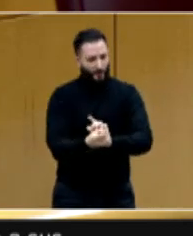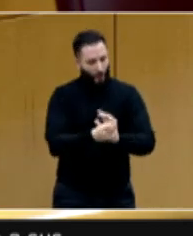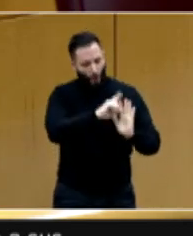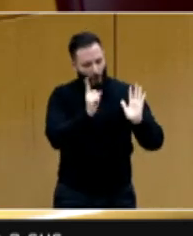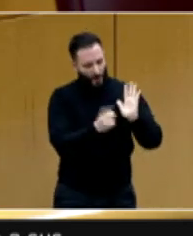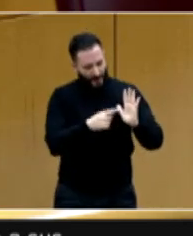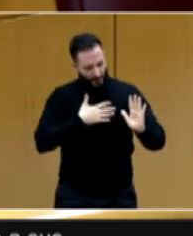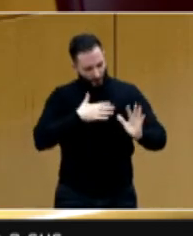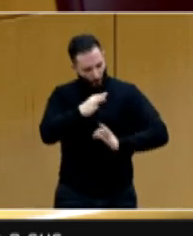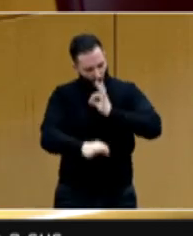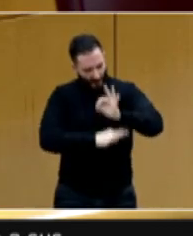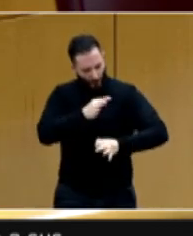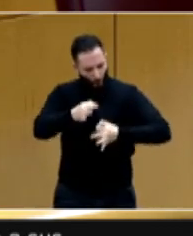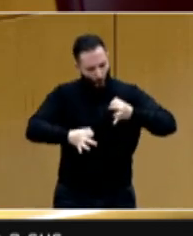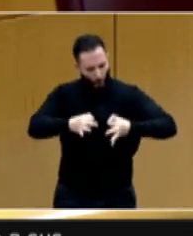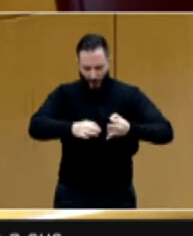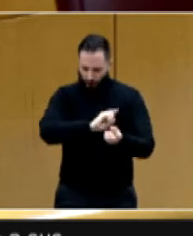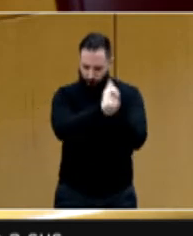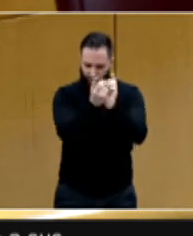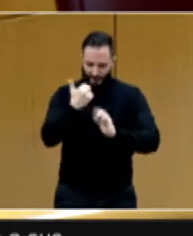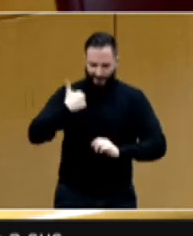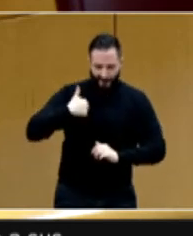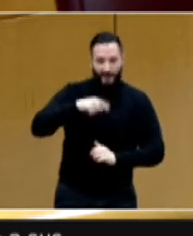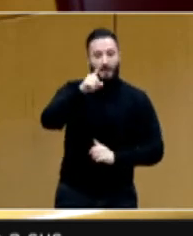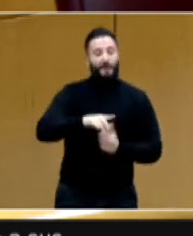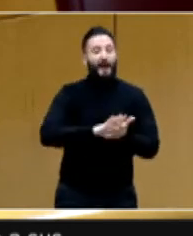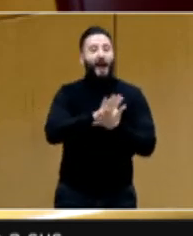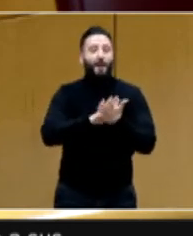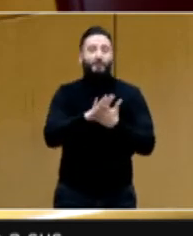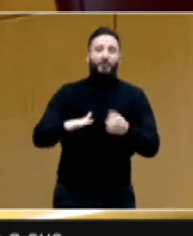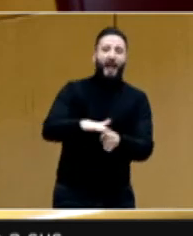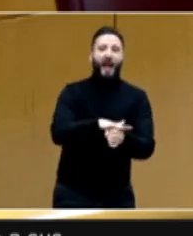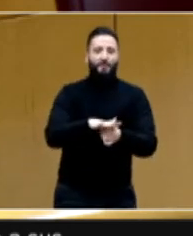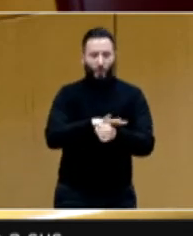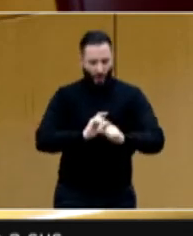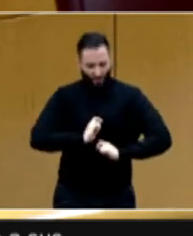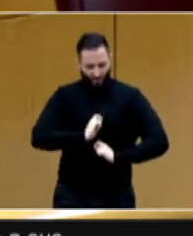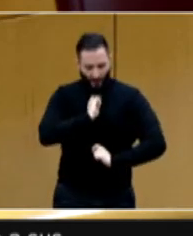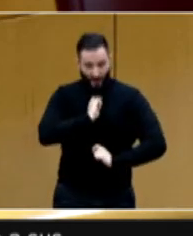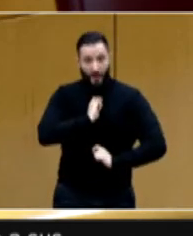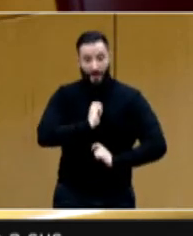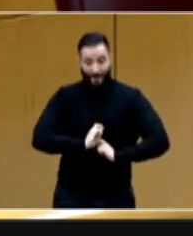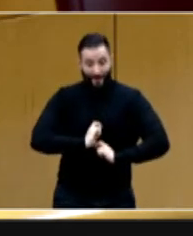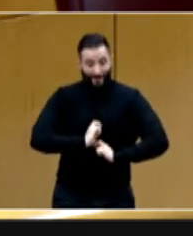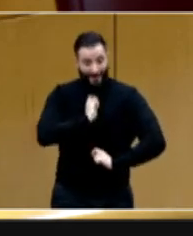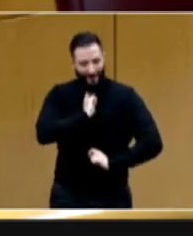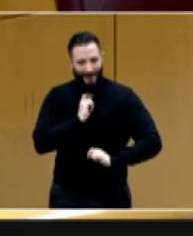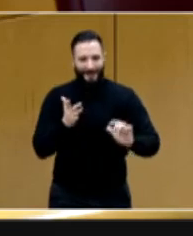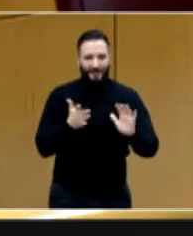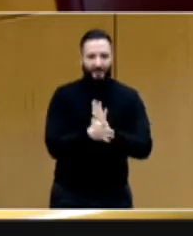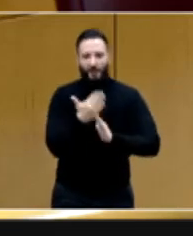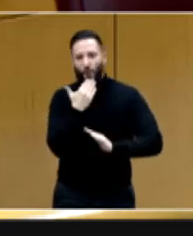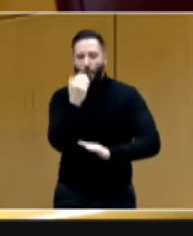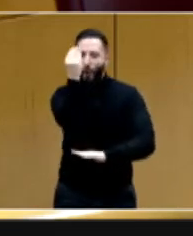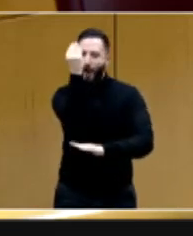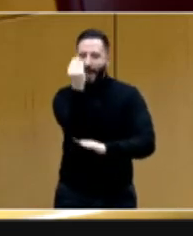jurídico estamos hablando sobre todo de lo que es el ámbito civil el código civil es como la columna vertebral de nuestro